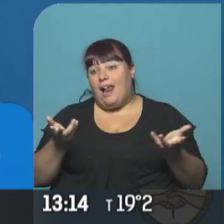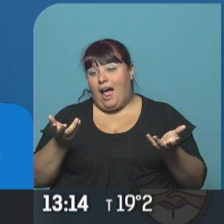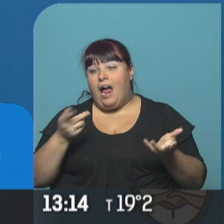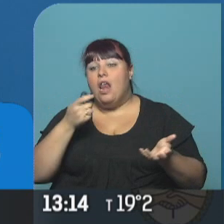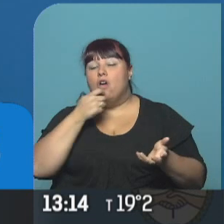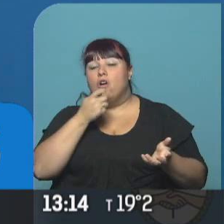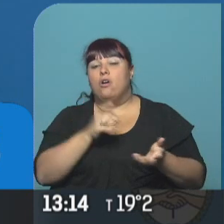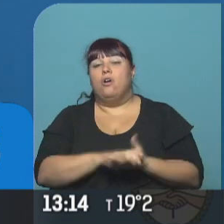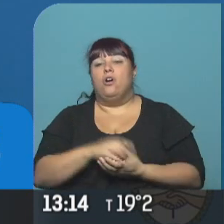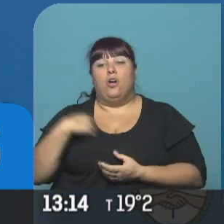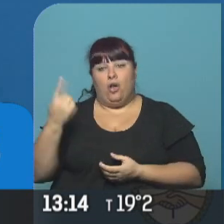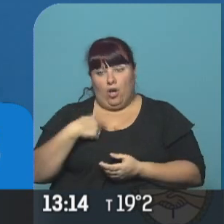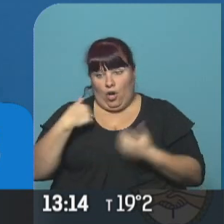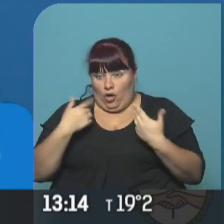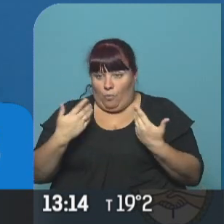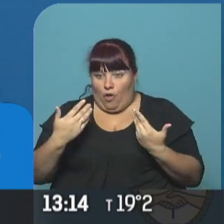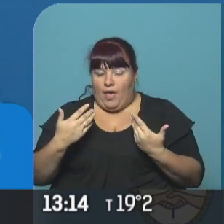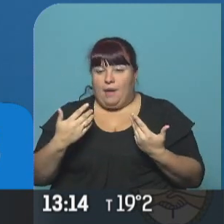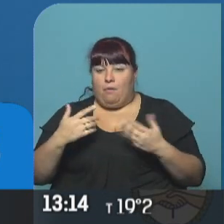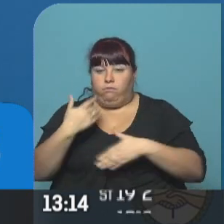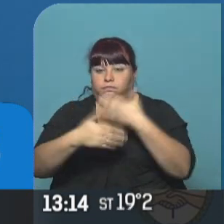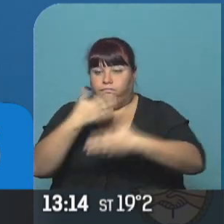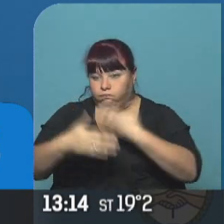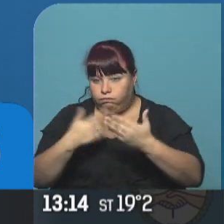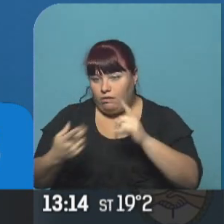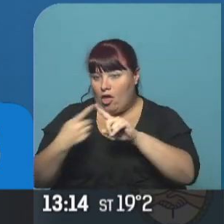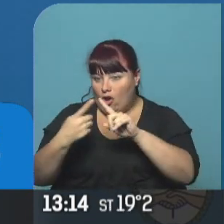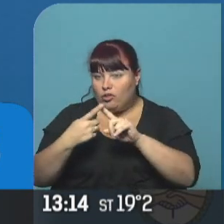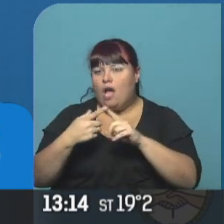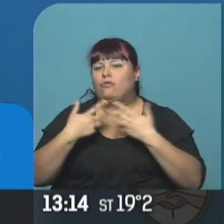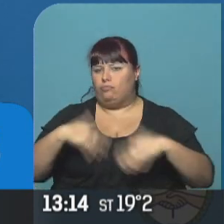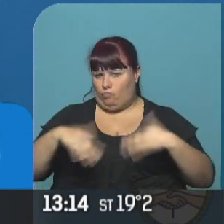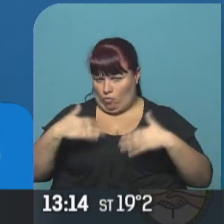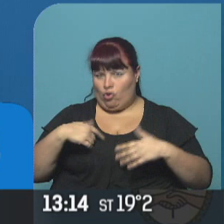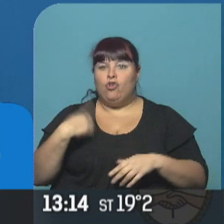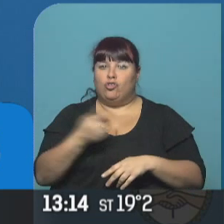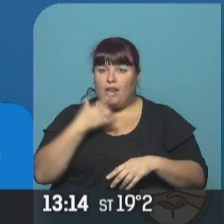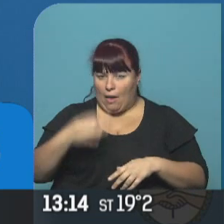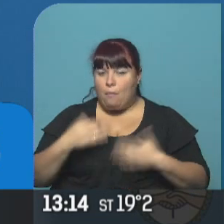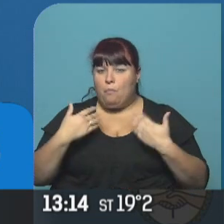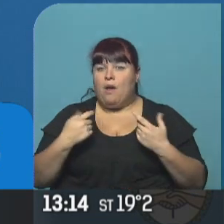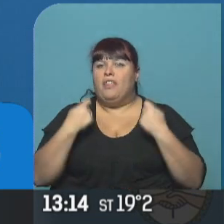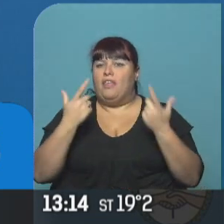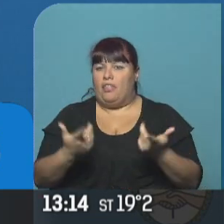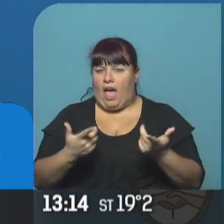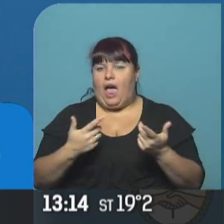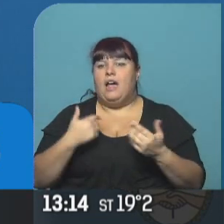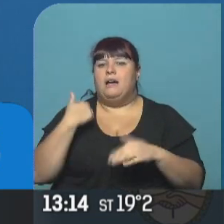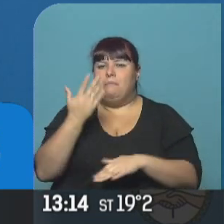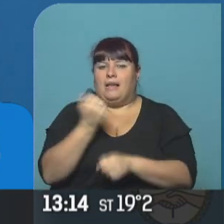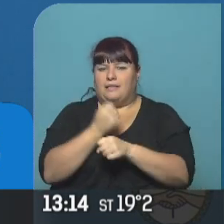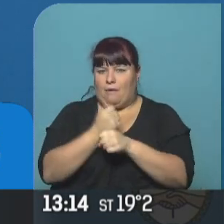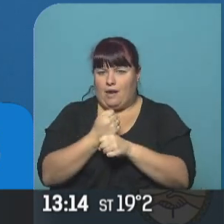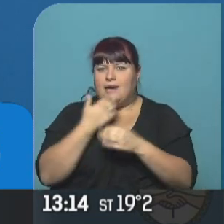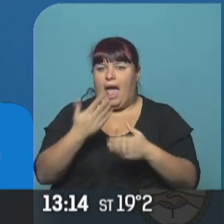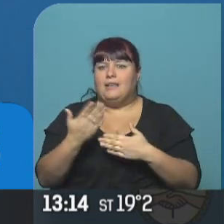claramente nuestra posibilidad en el crecimiento de esta relación es muy grande. O sea, nosotros realmente podemos generar muchísimo empleo a